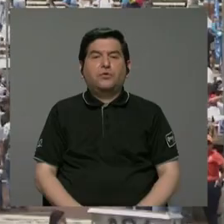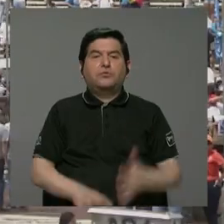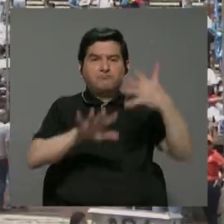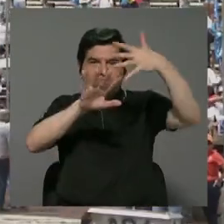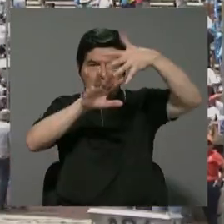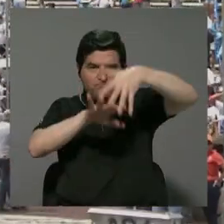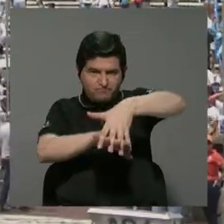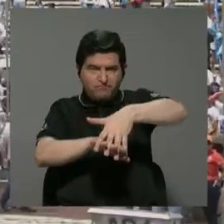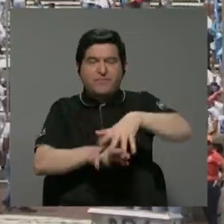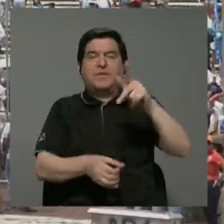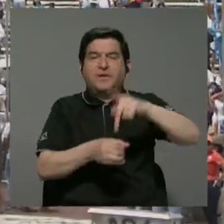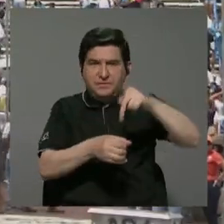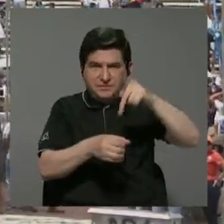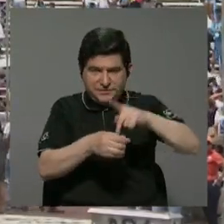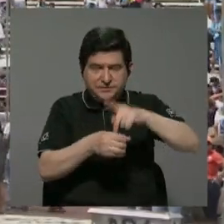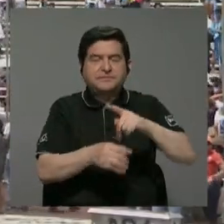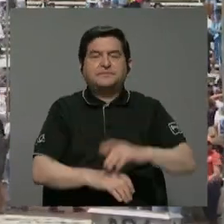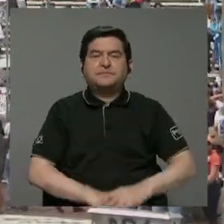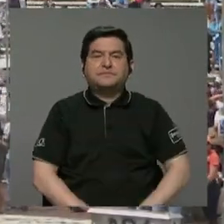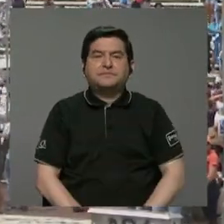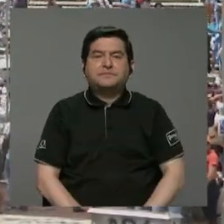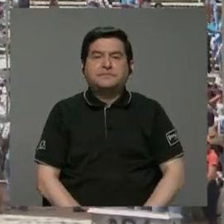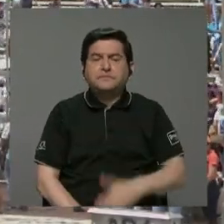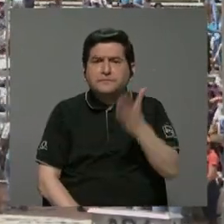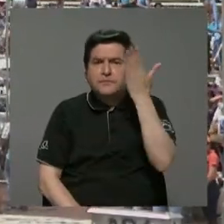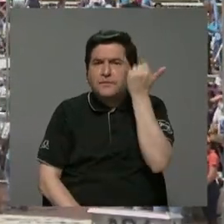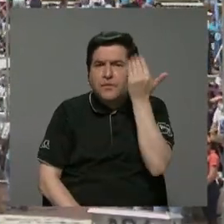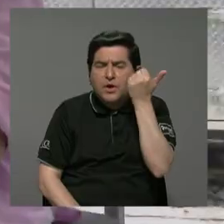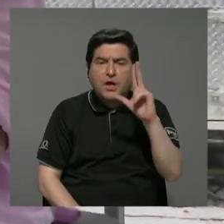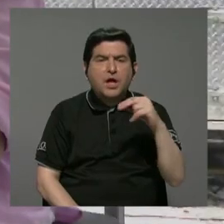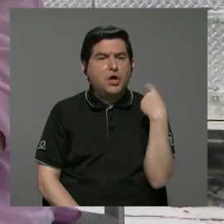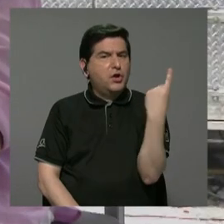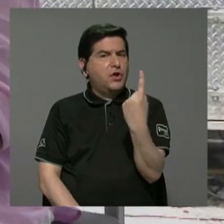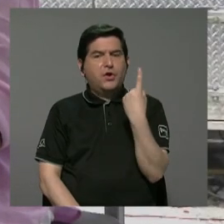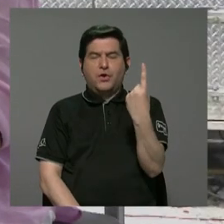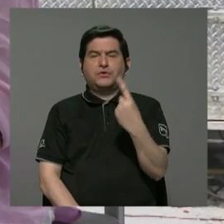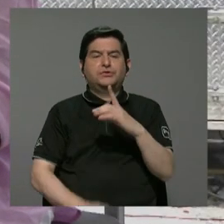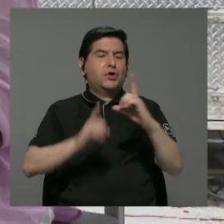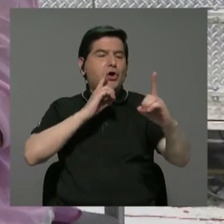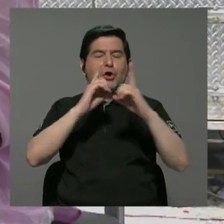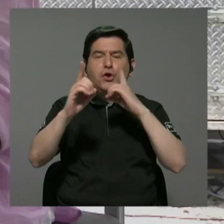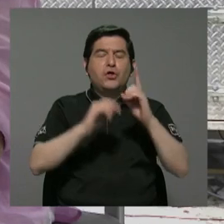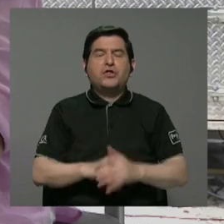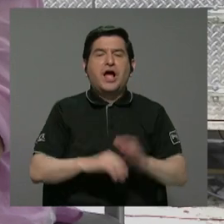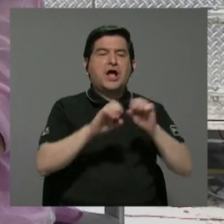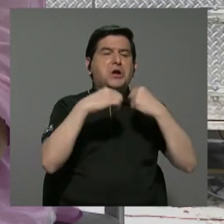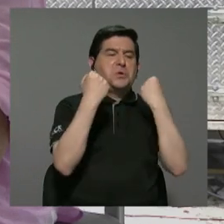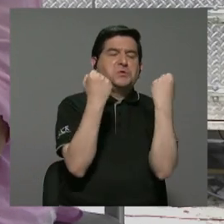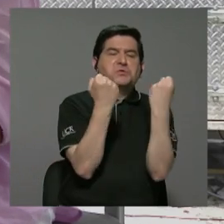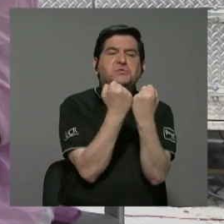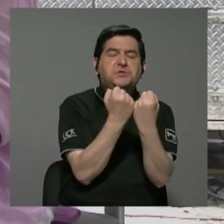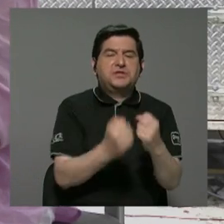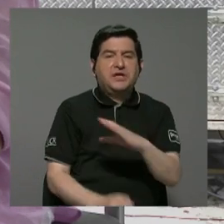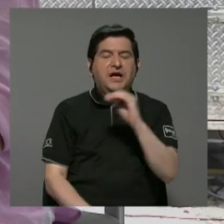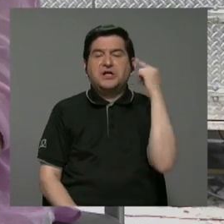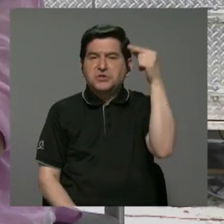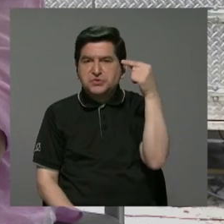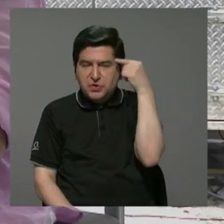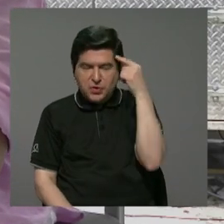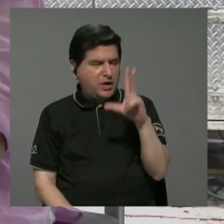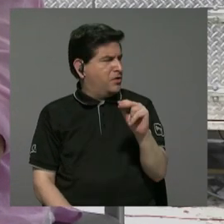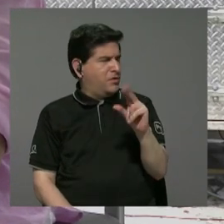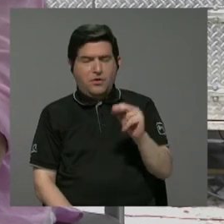a la conversación, porque no solo debe ser un diálogo entre sindicatos y el gobierno,